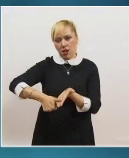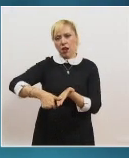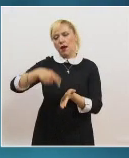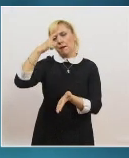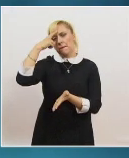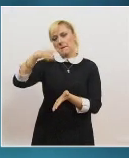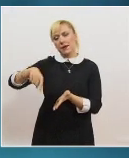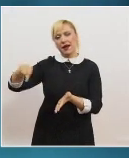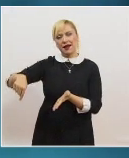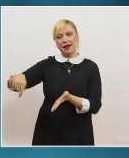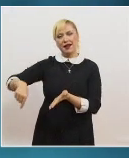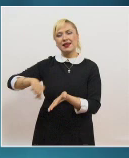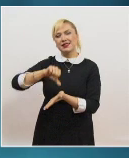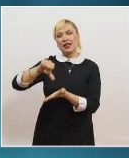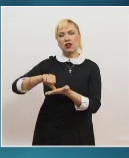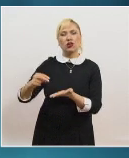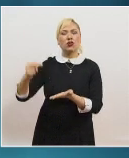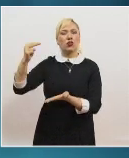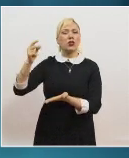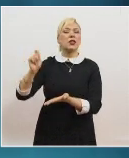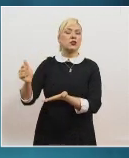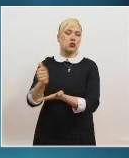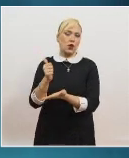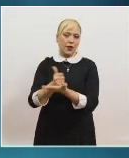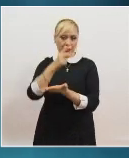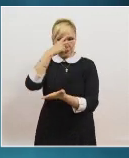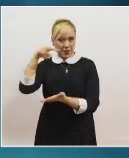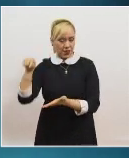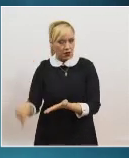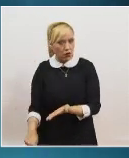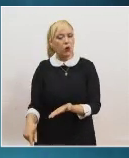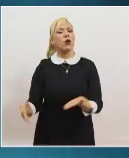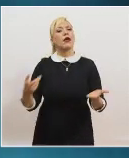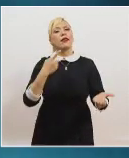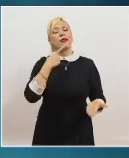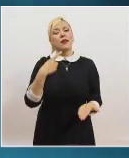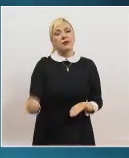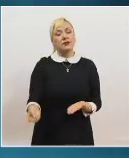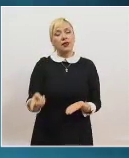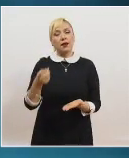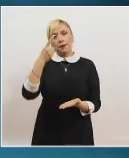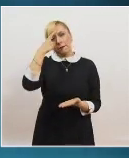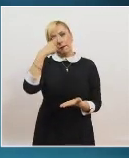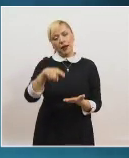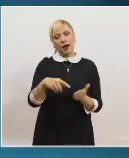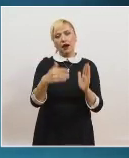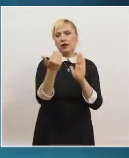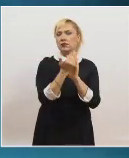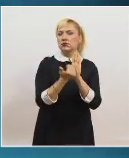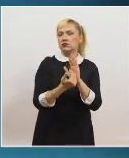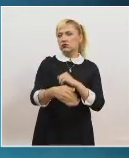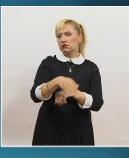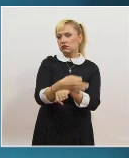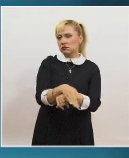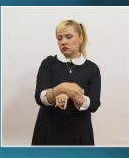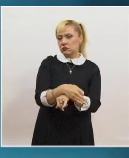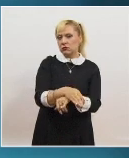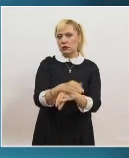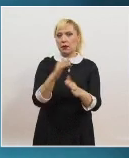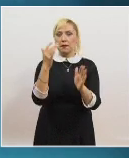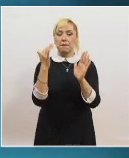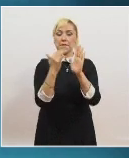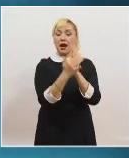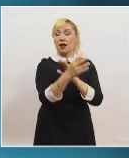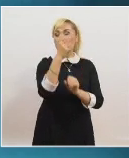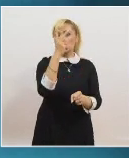región Centro-Norte, con residencia en la Ciudad de México, que establece que en materia de alimentos provisionales, el párrafo